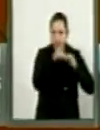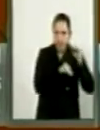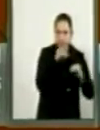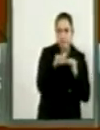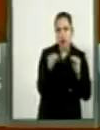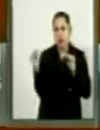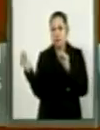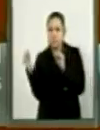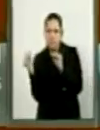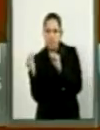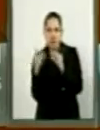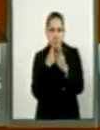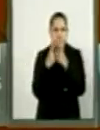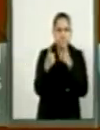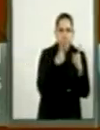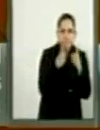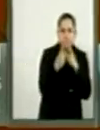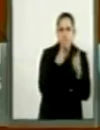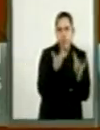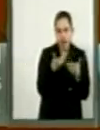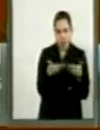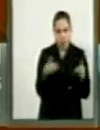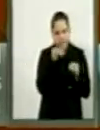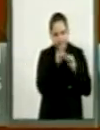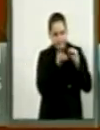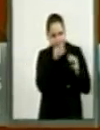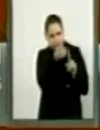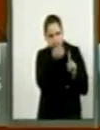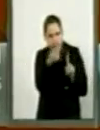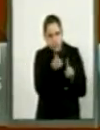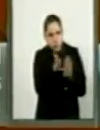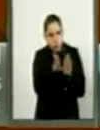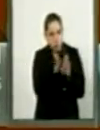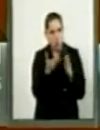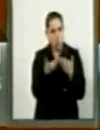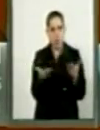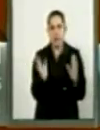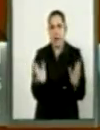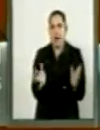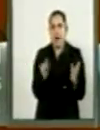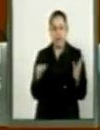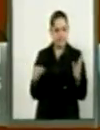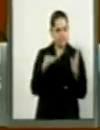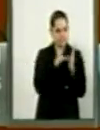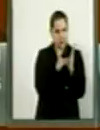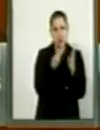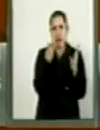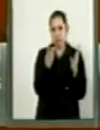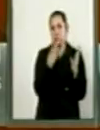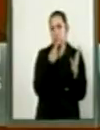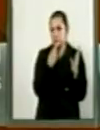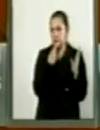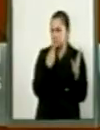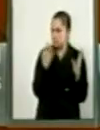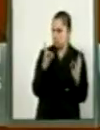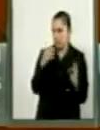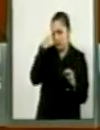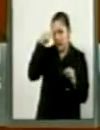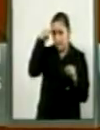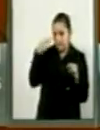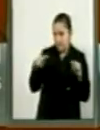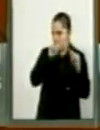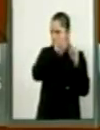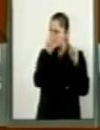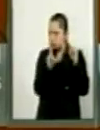que permitiera hoy estar aquí y que al mismo tiempo permita que en todo momento México vuelva a ser ese actor